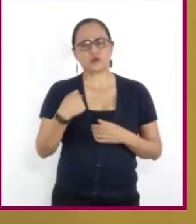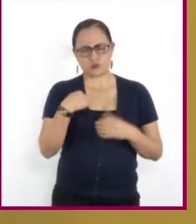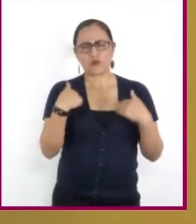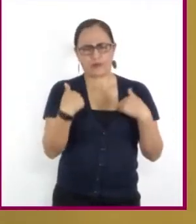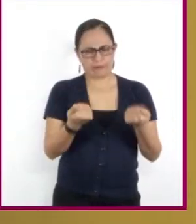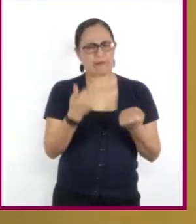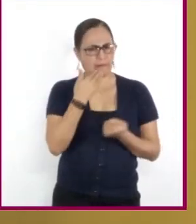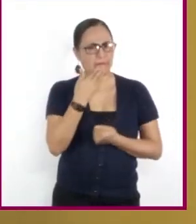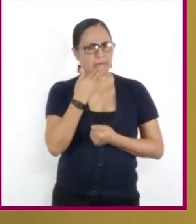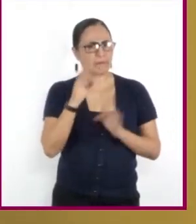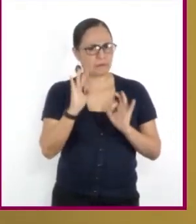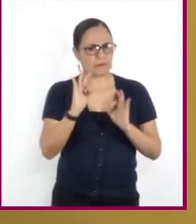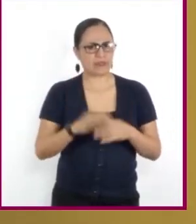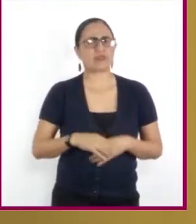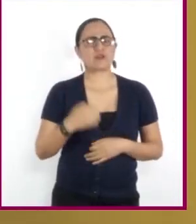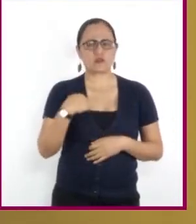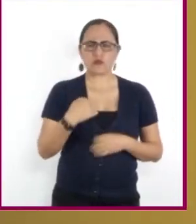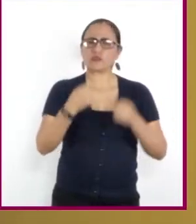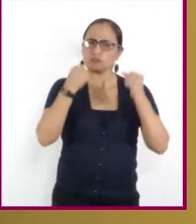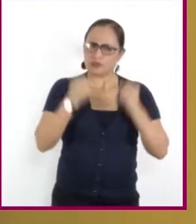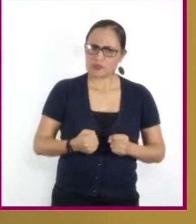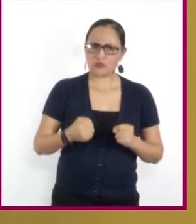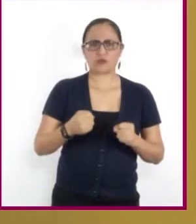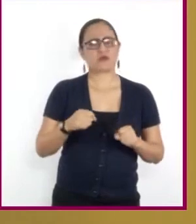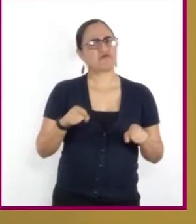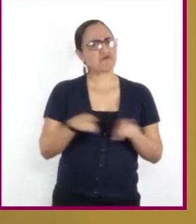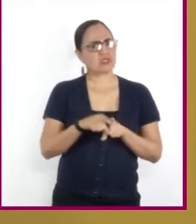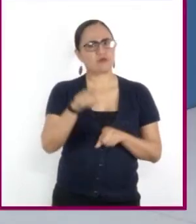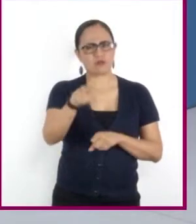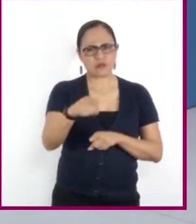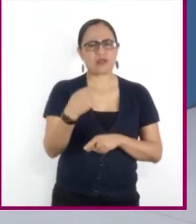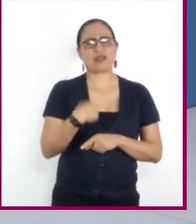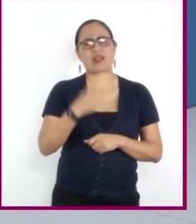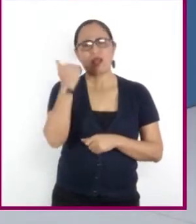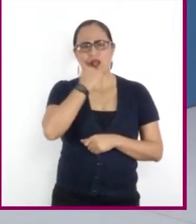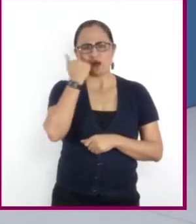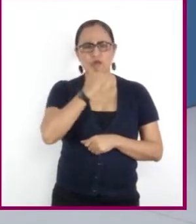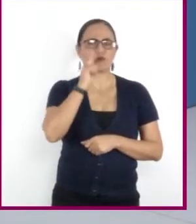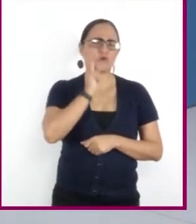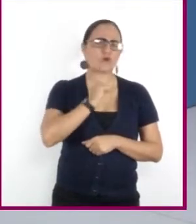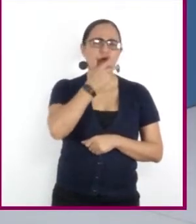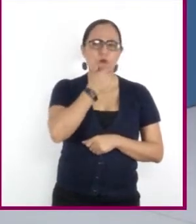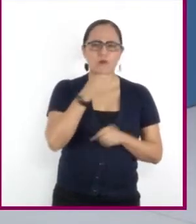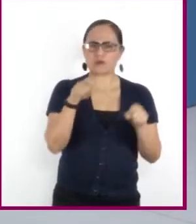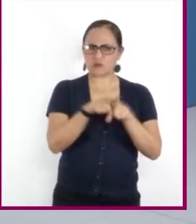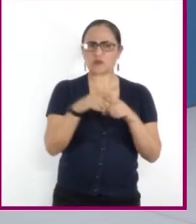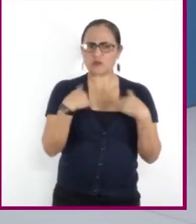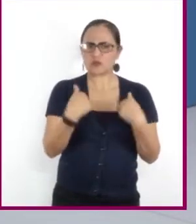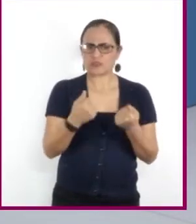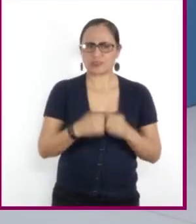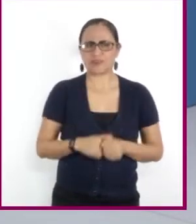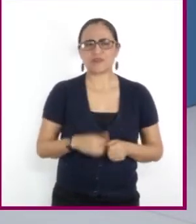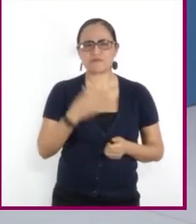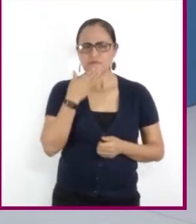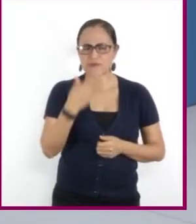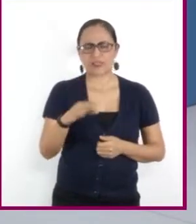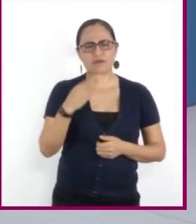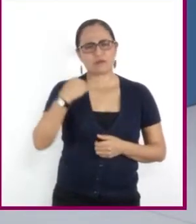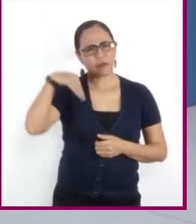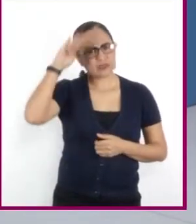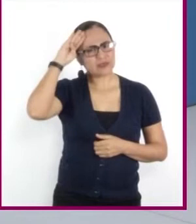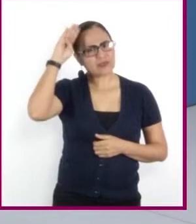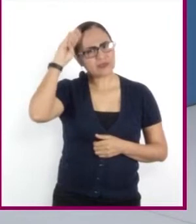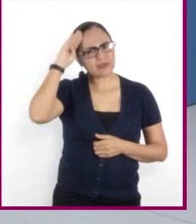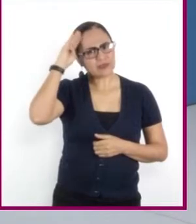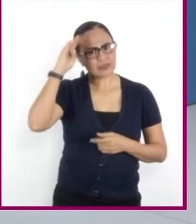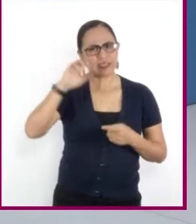la explicación y estoy seguro que también nuestras alumnas y alumnos. Perfecto, entonces ya podemos reflexionar sobre